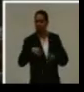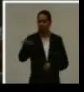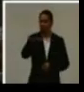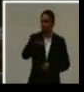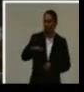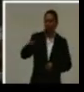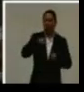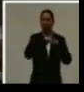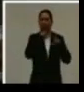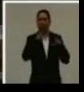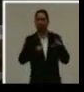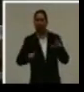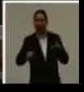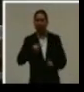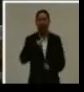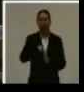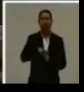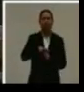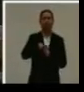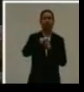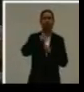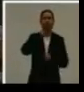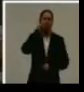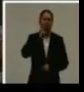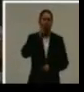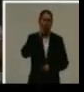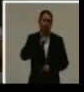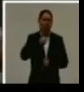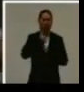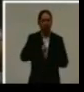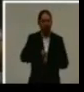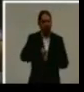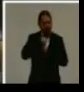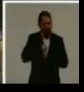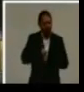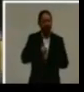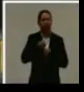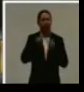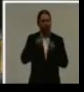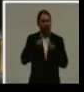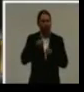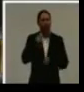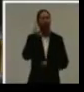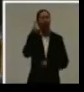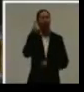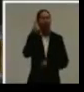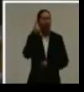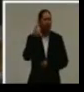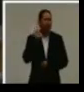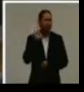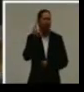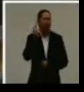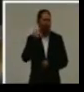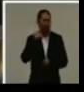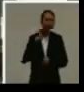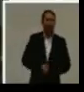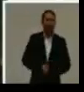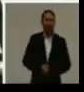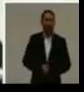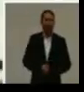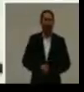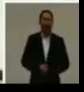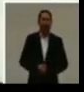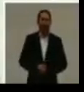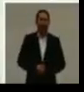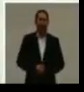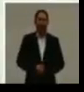pueblo mexicano, y a favor de todas las mujeres que han sufrido o hemos sufrido algún tipo de violencia. Muchas gracias a todos.